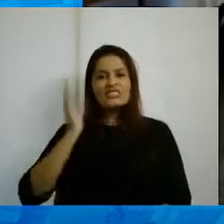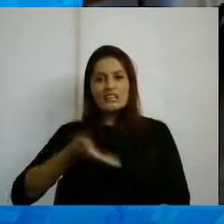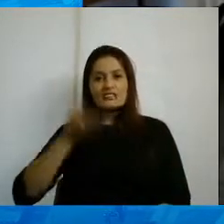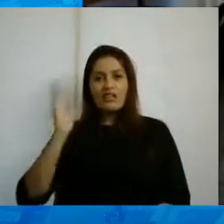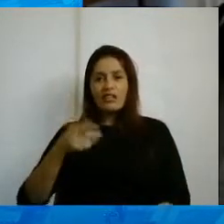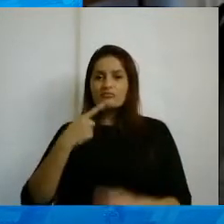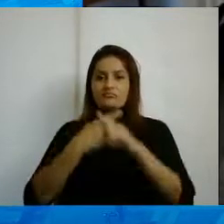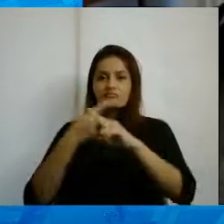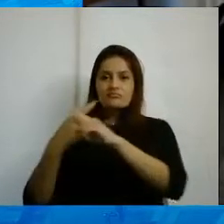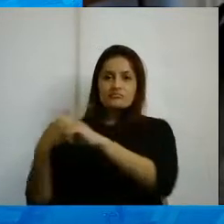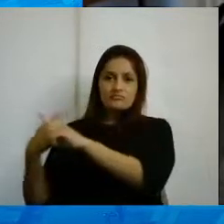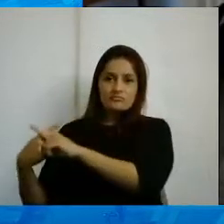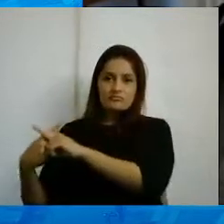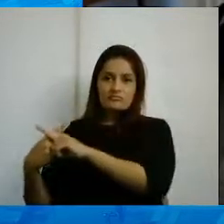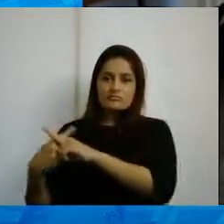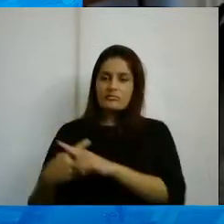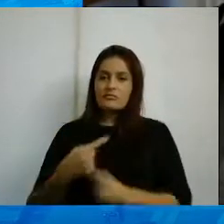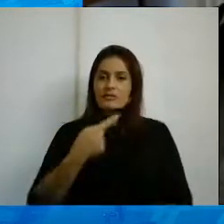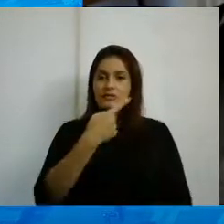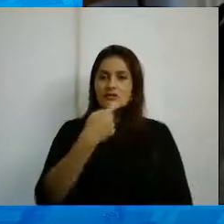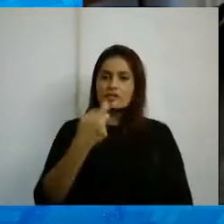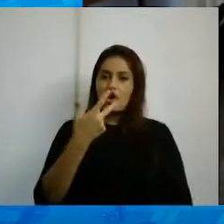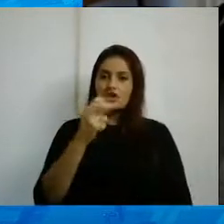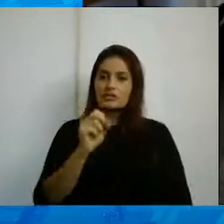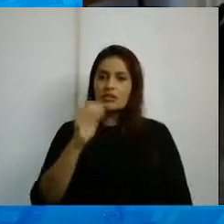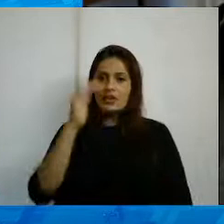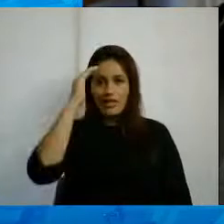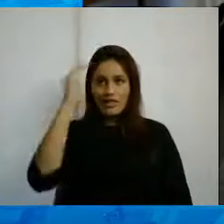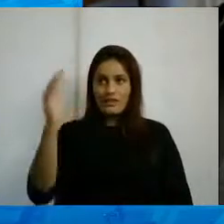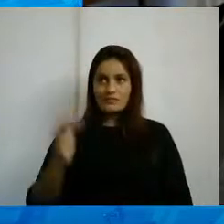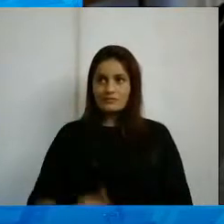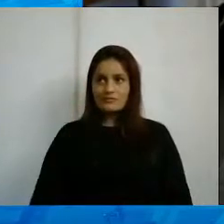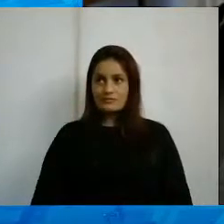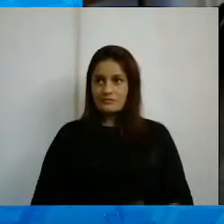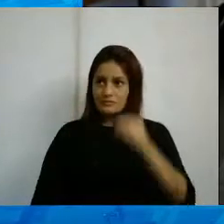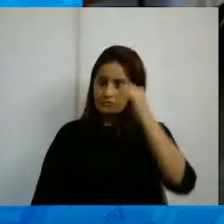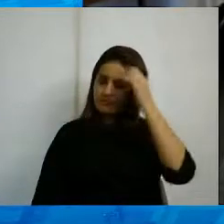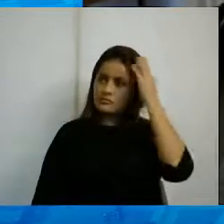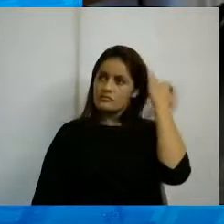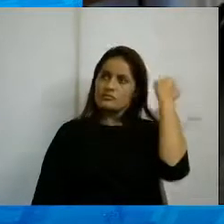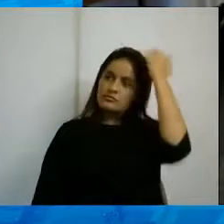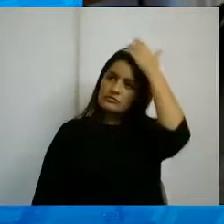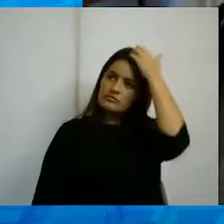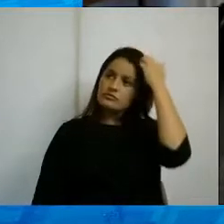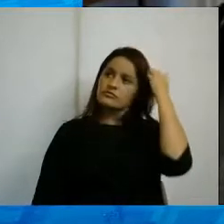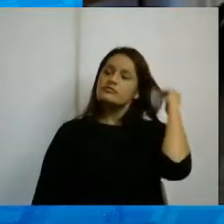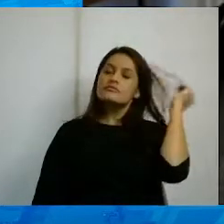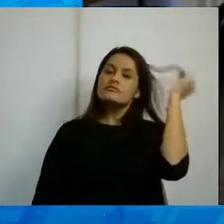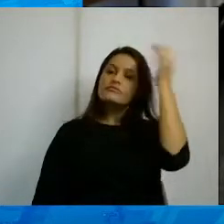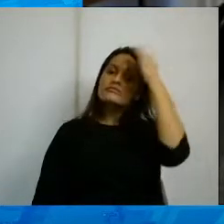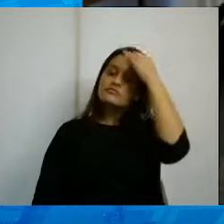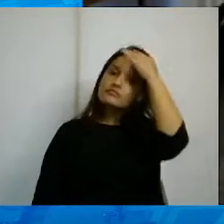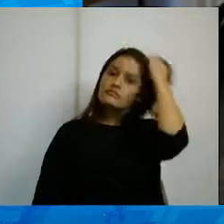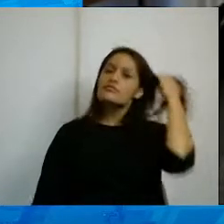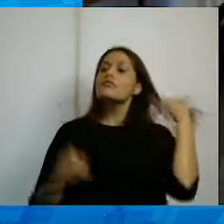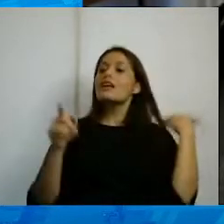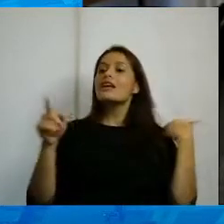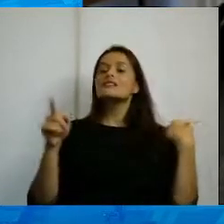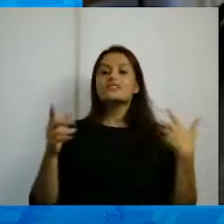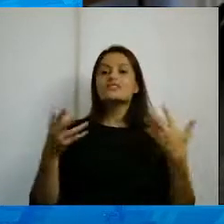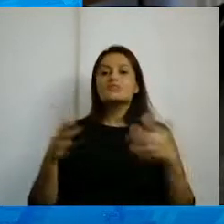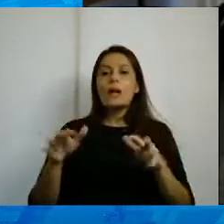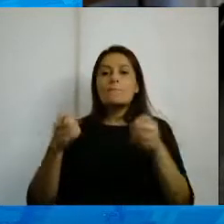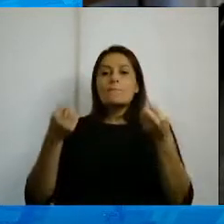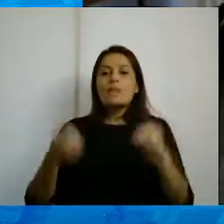no van contando los 180 días. Porque eso es un pronunciamiento de Contraloría. Ya pierde